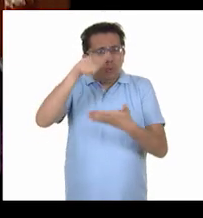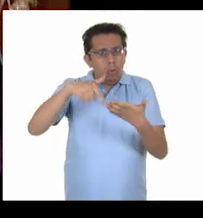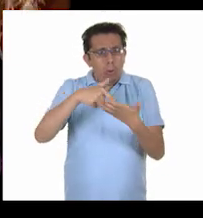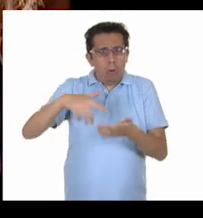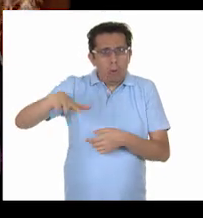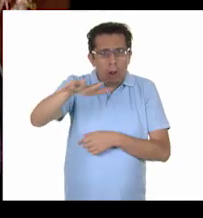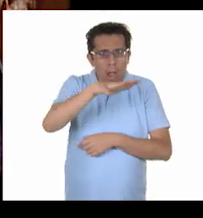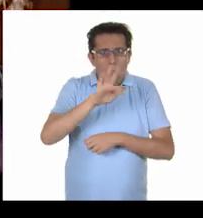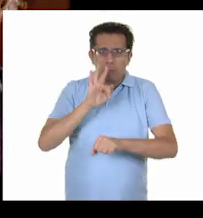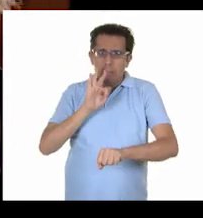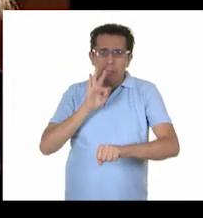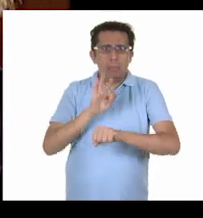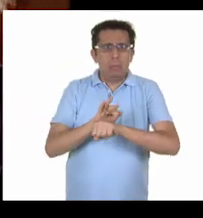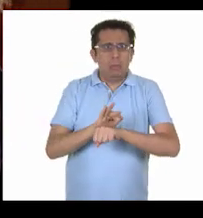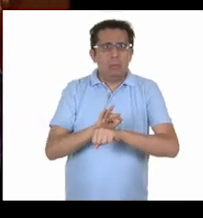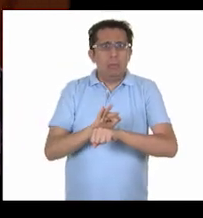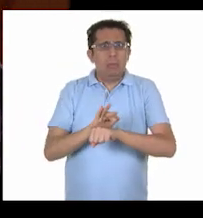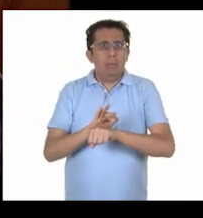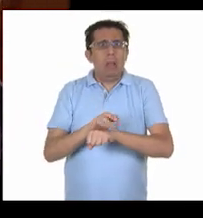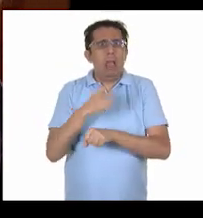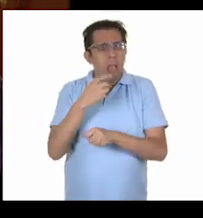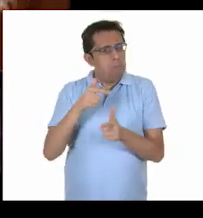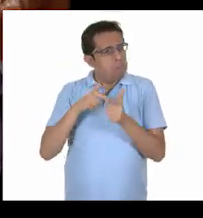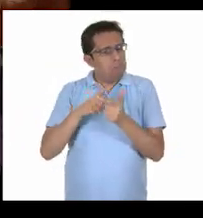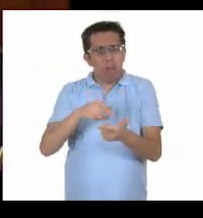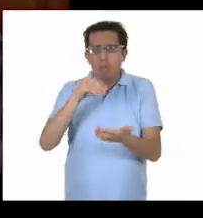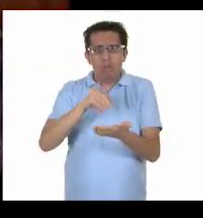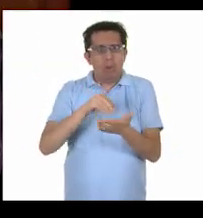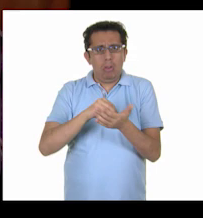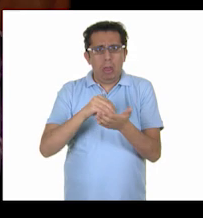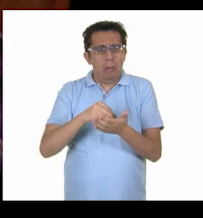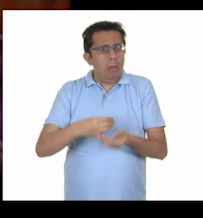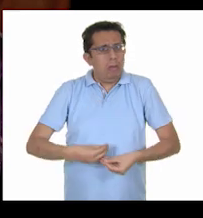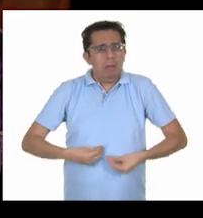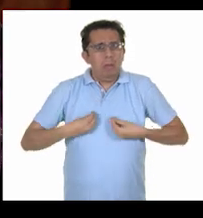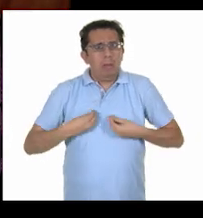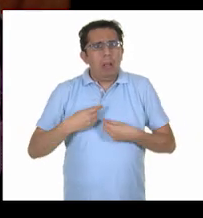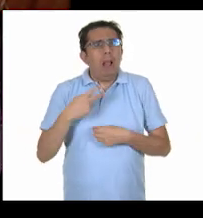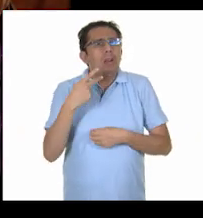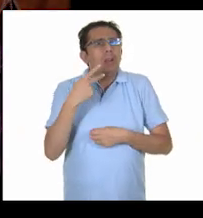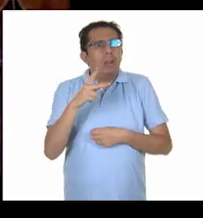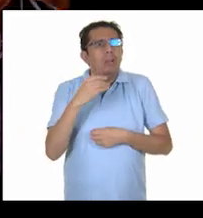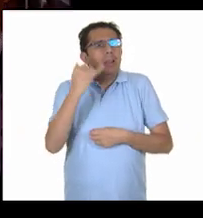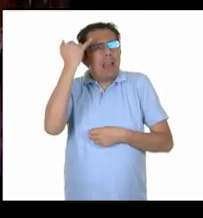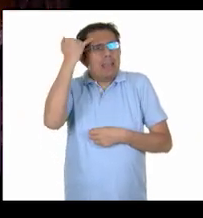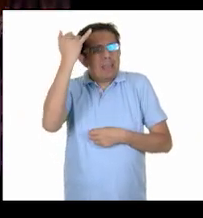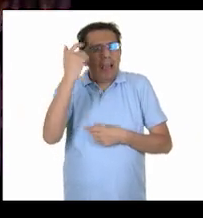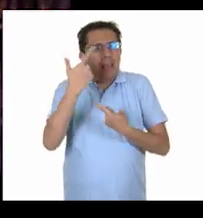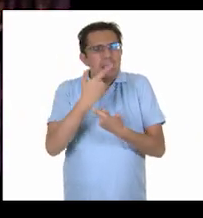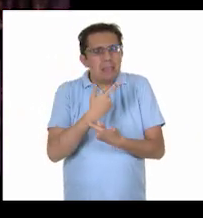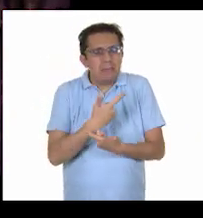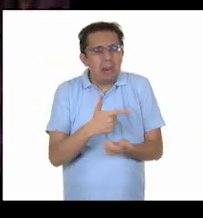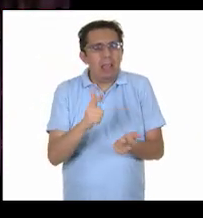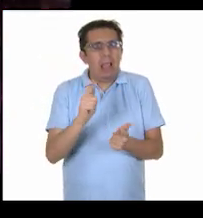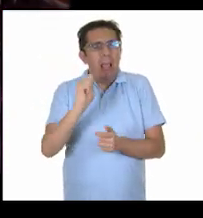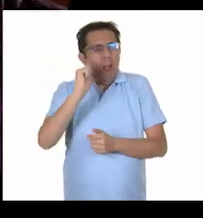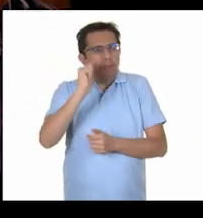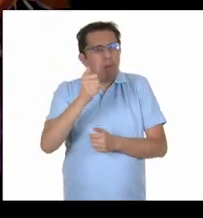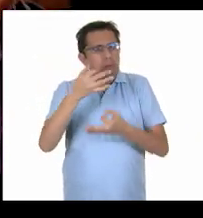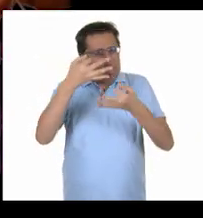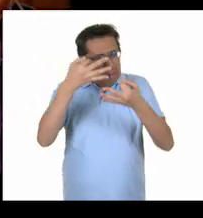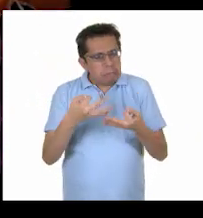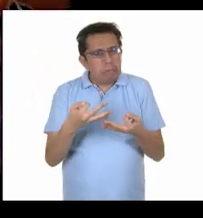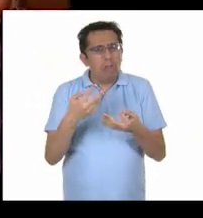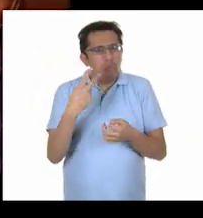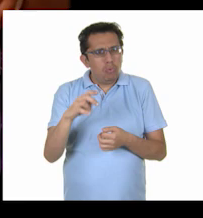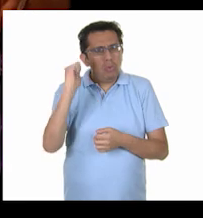geográficos, que hasta ahora sobrevive. El espíritu de autonomía, de libertad y de dignidad del